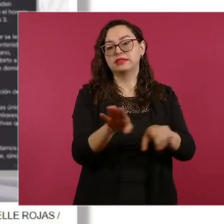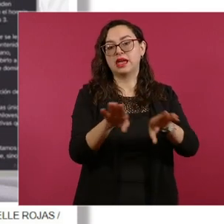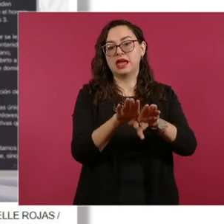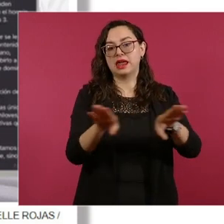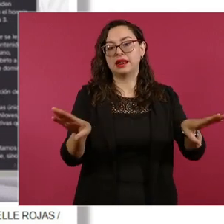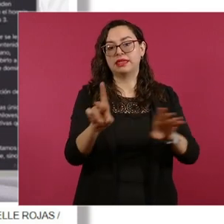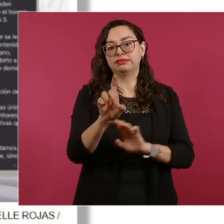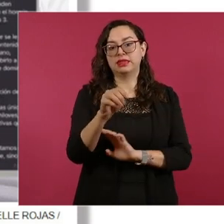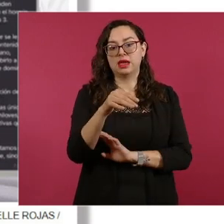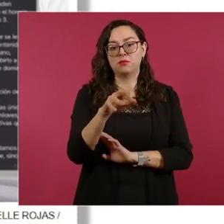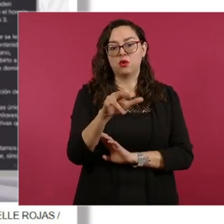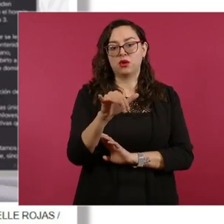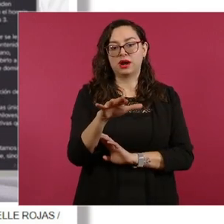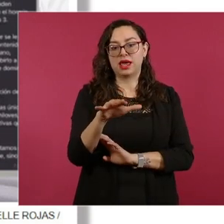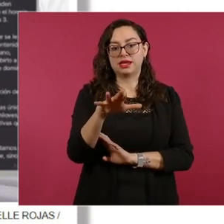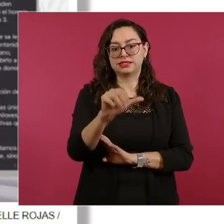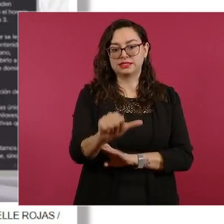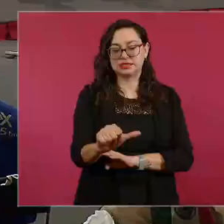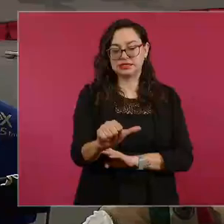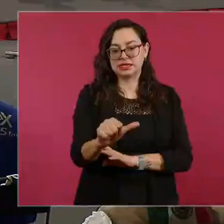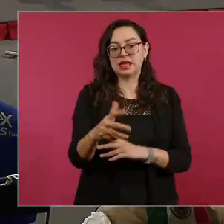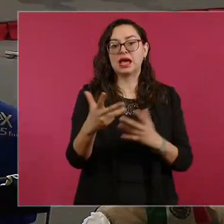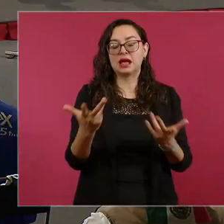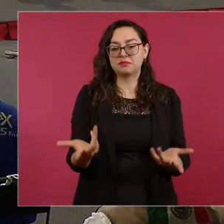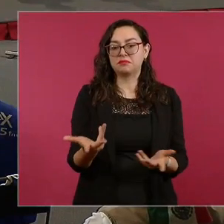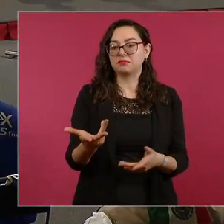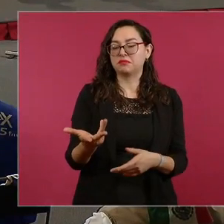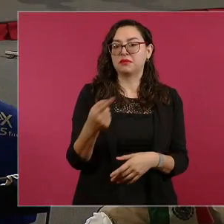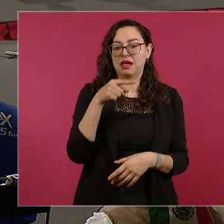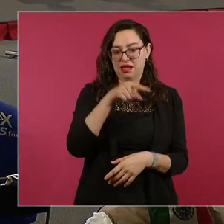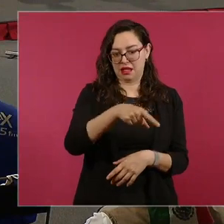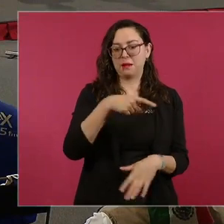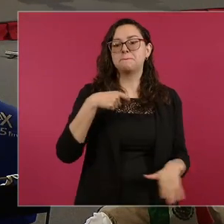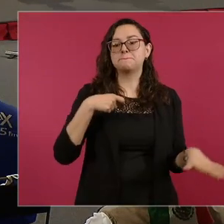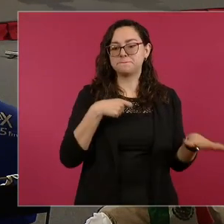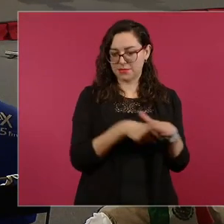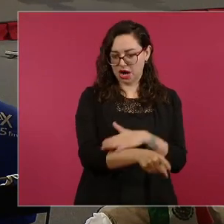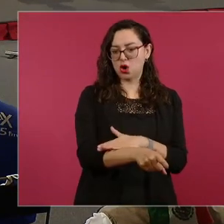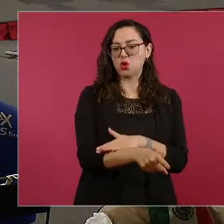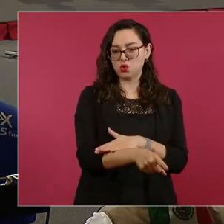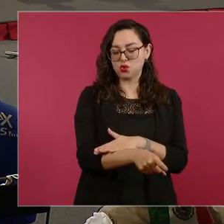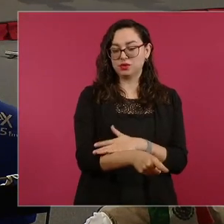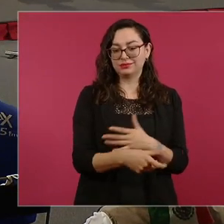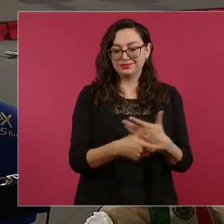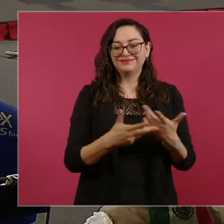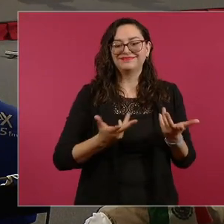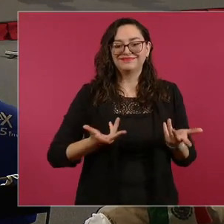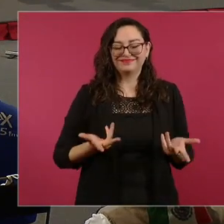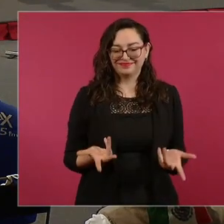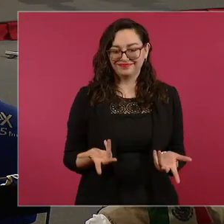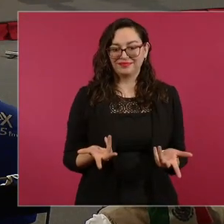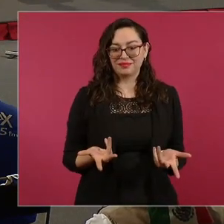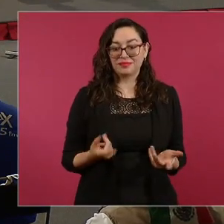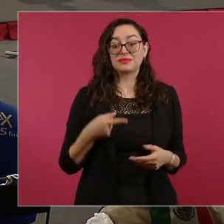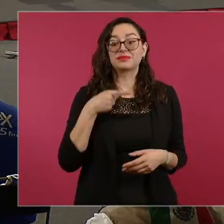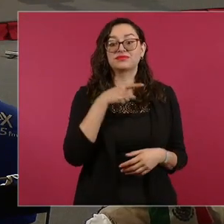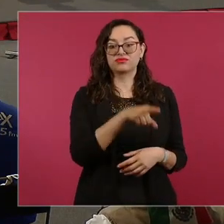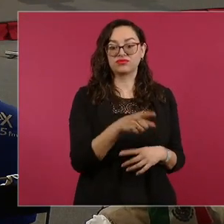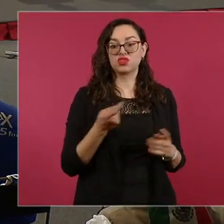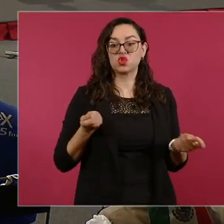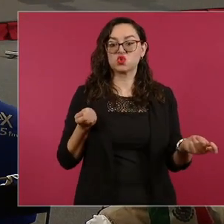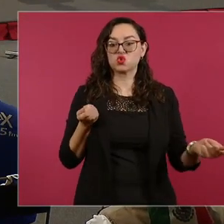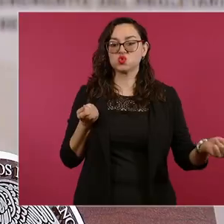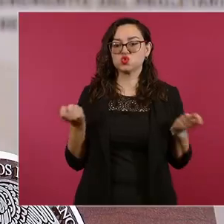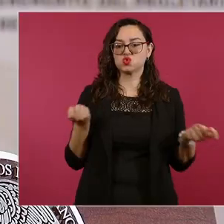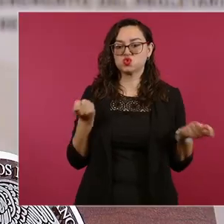de febrero de 2024 en la Ciudad de México. Se asegura que el empresario tomó el control de la